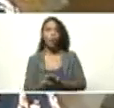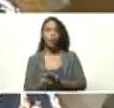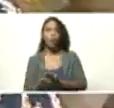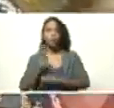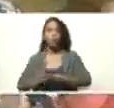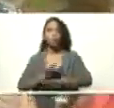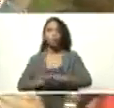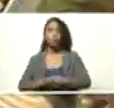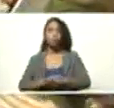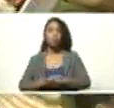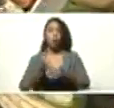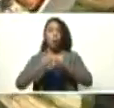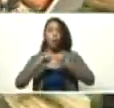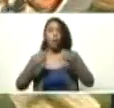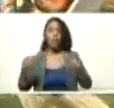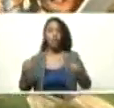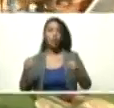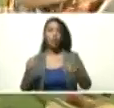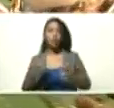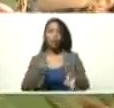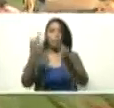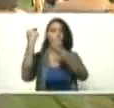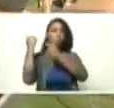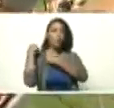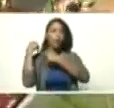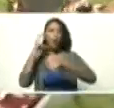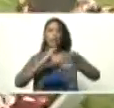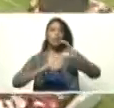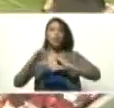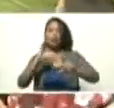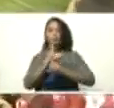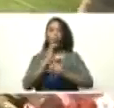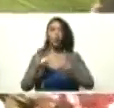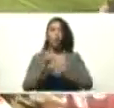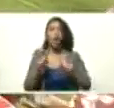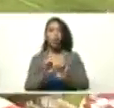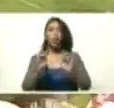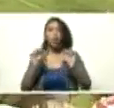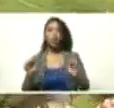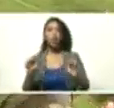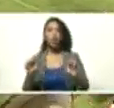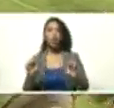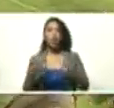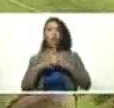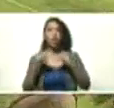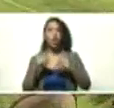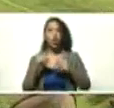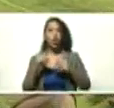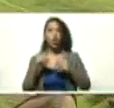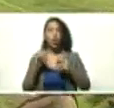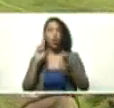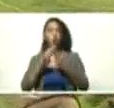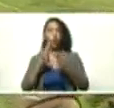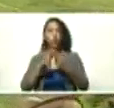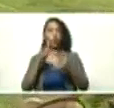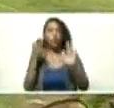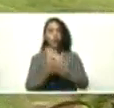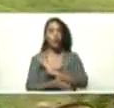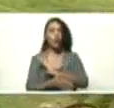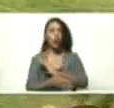parte del organismo encargado para la ciencia, la cultura, la educación y todo lo que es el conocimiento,